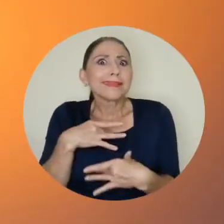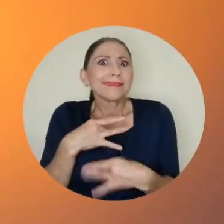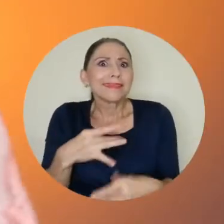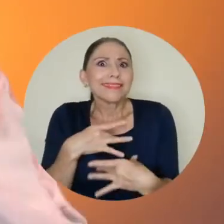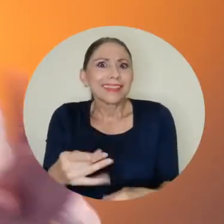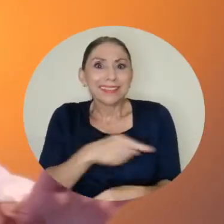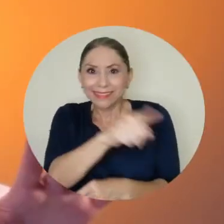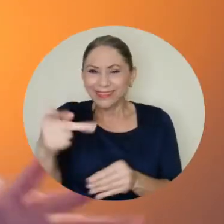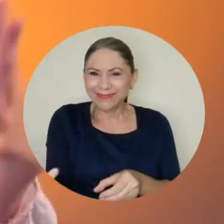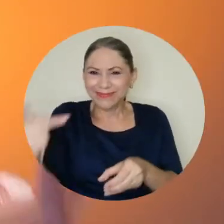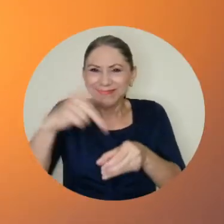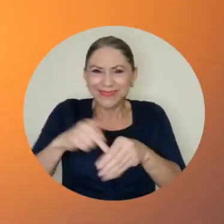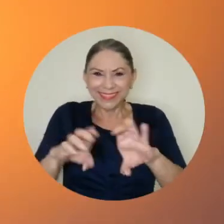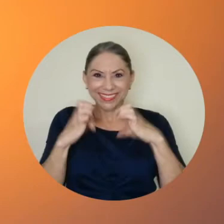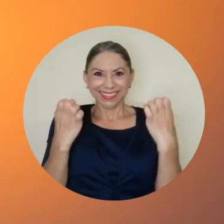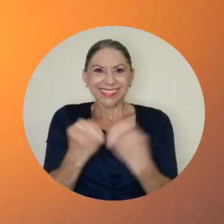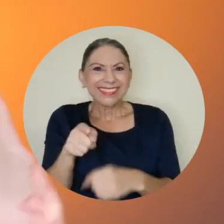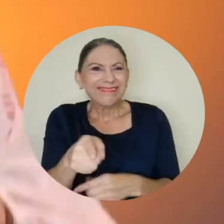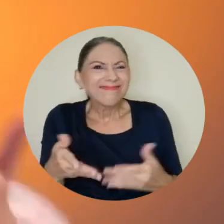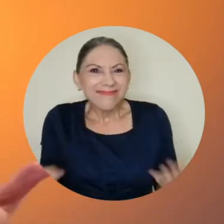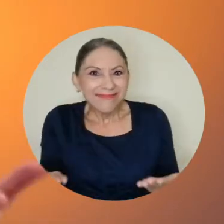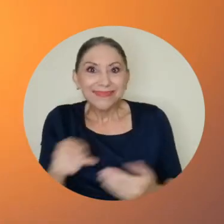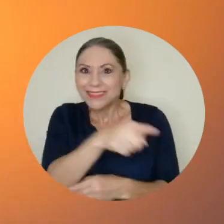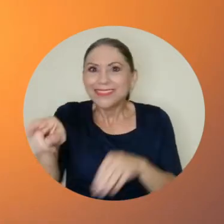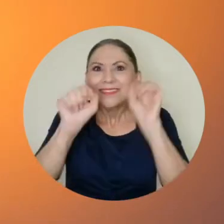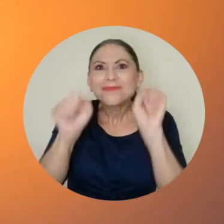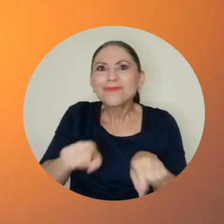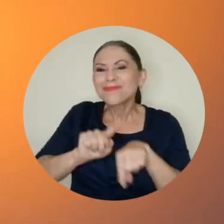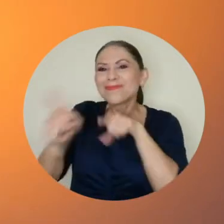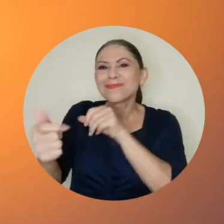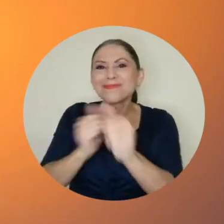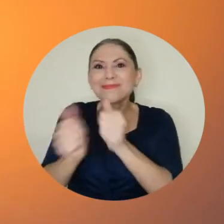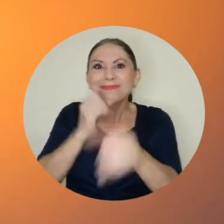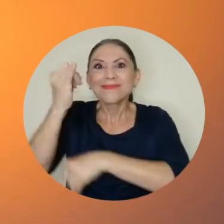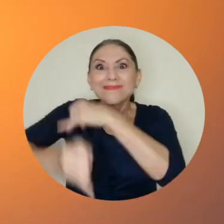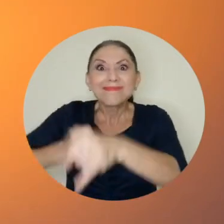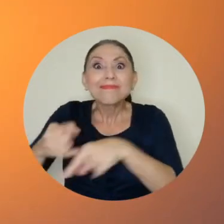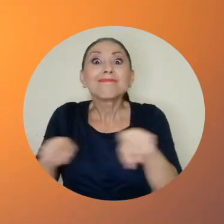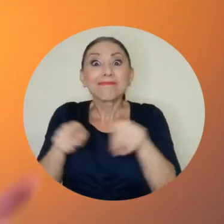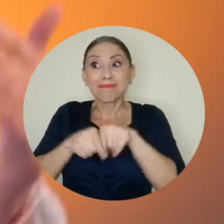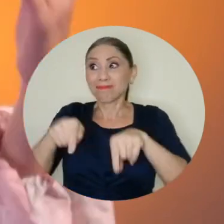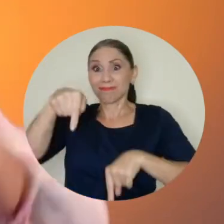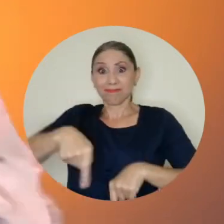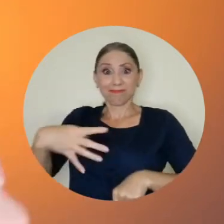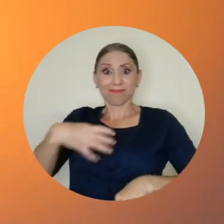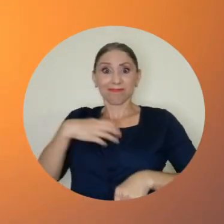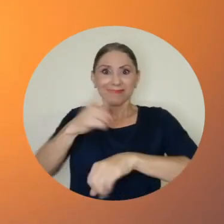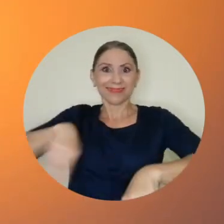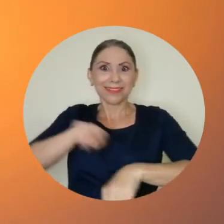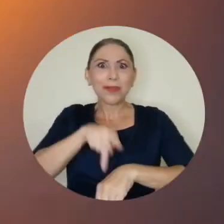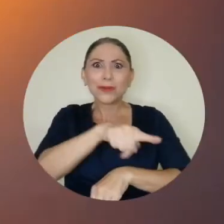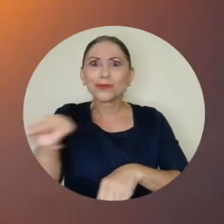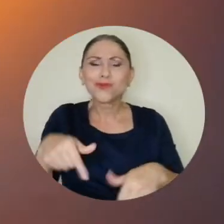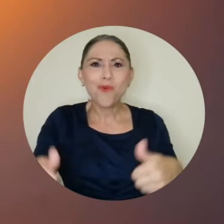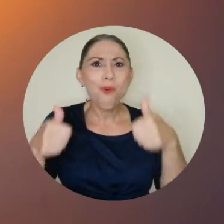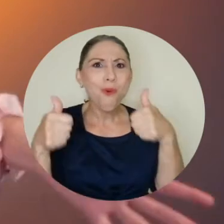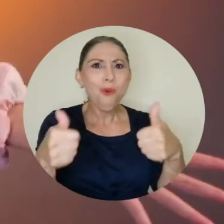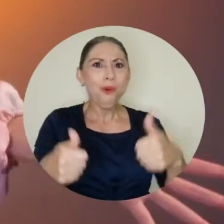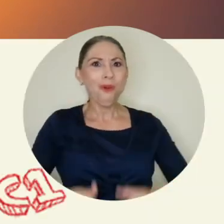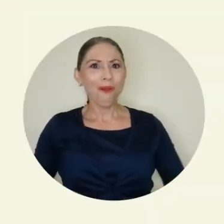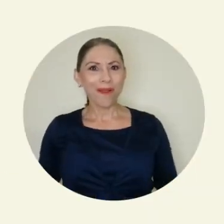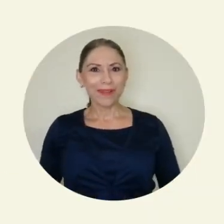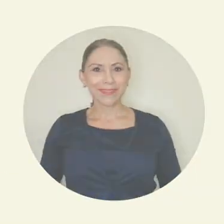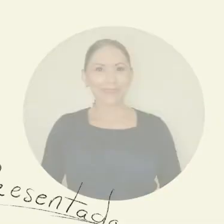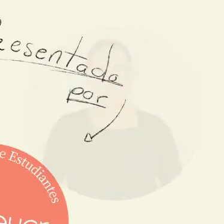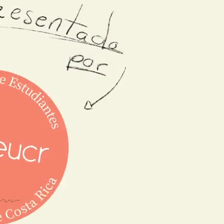interesantes de formar parte de uno de estos equipos es que ustedes pueden ir a competencias internacionales o incluso nacionales así que tú patxi